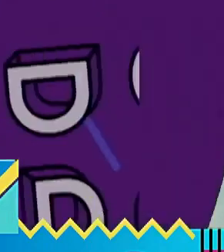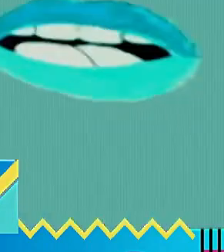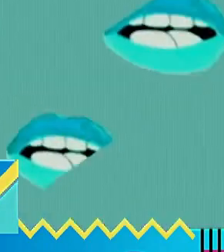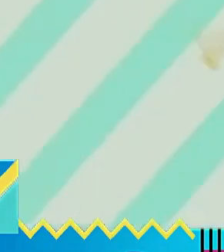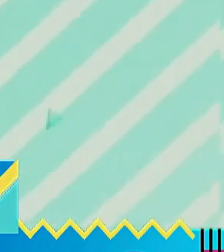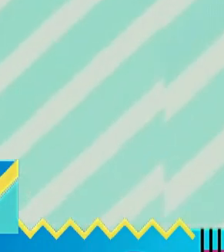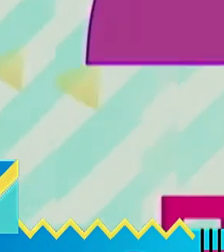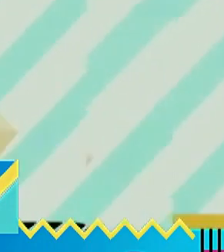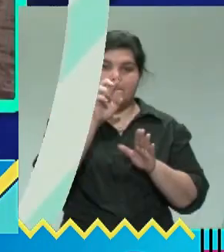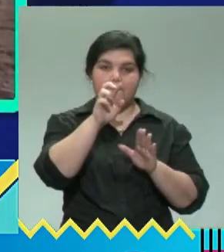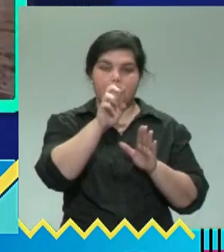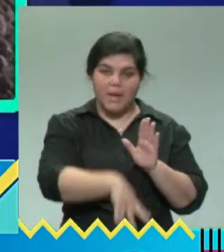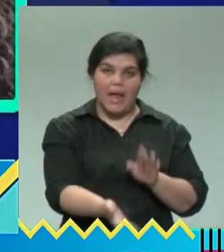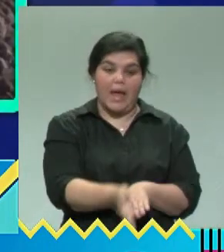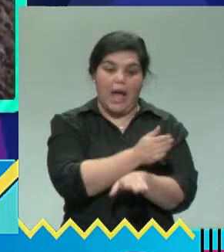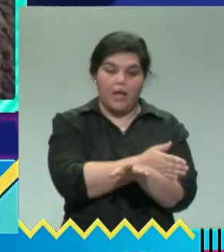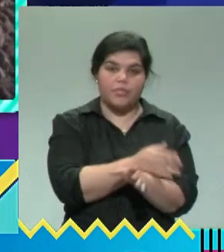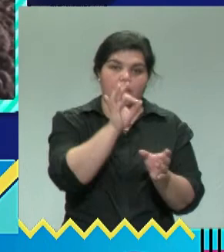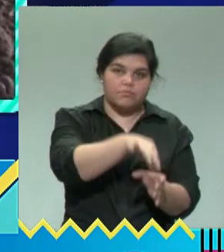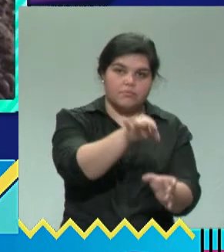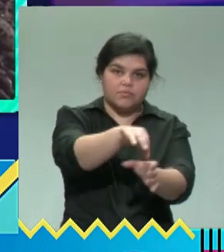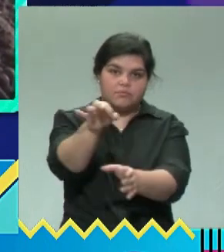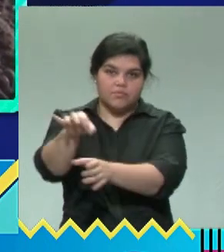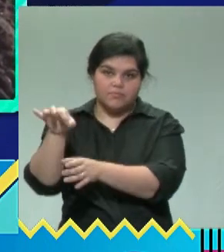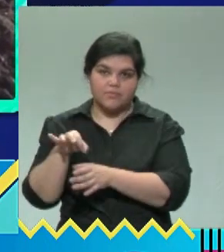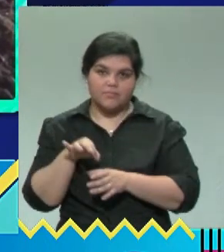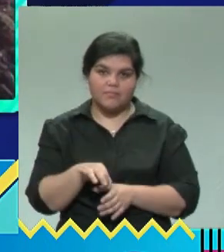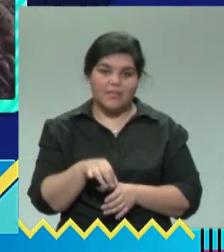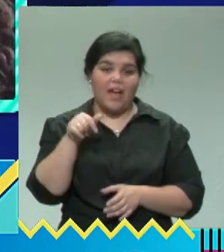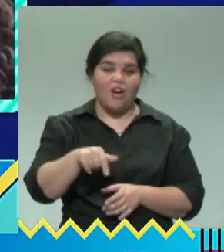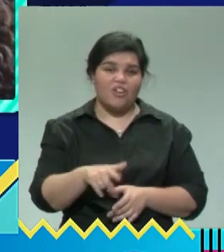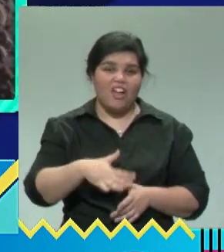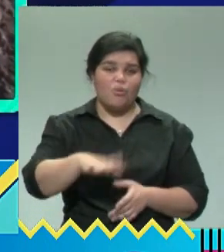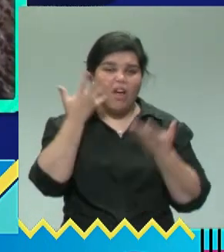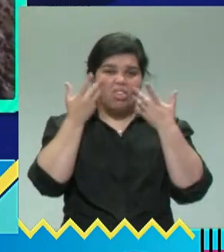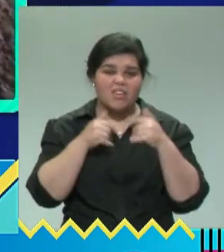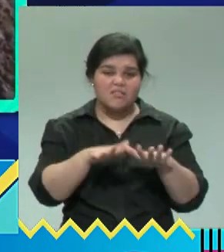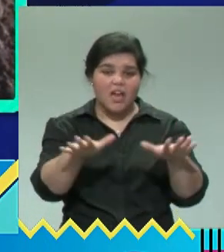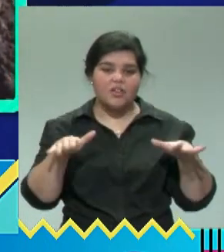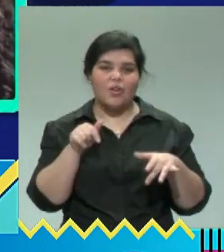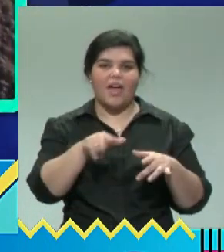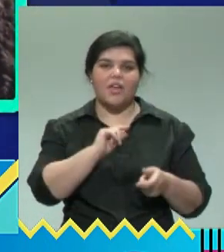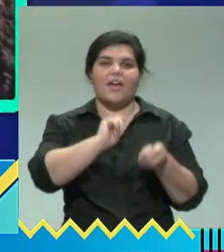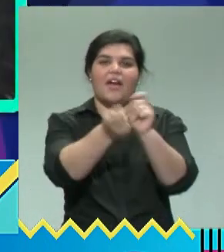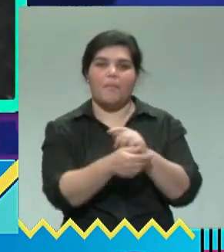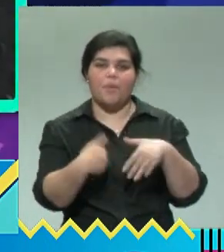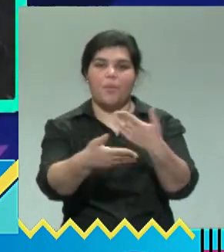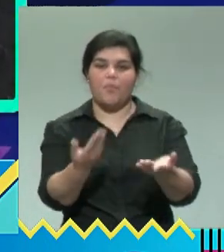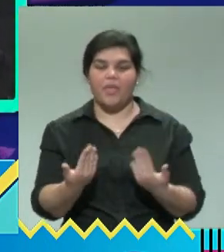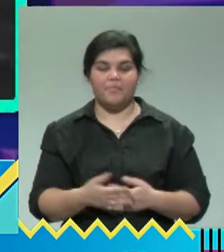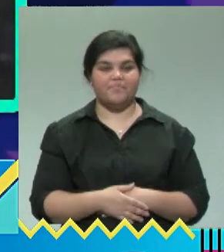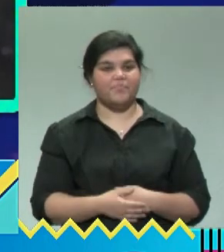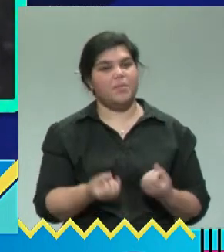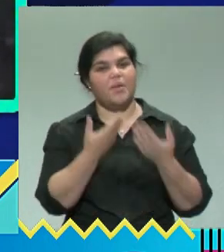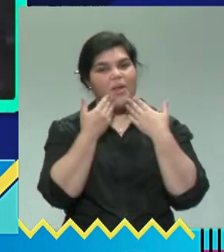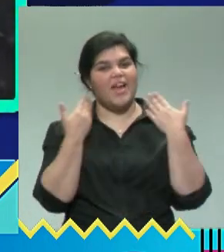o sí, llevando el verde a lugares que en este momento son desiertos. Bien. Bueno, yo les quiero agradecer porque hayan estado acá,